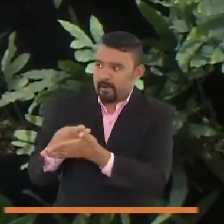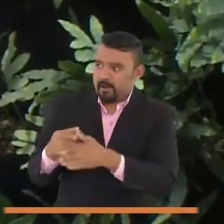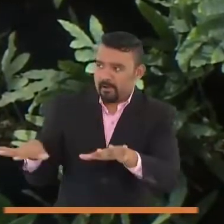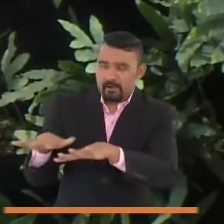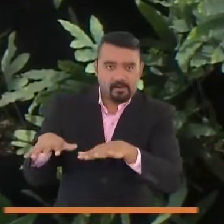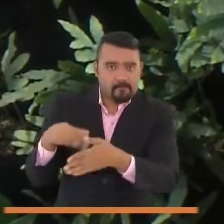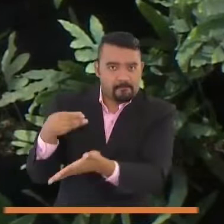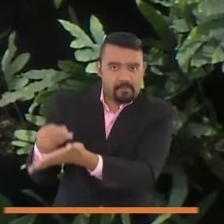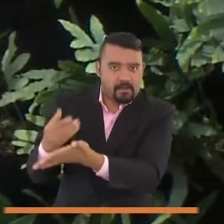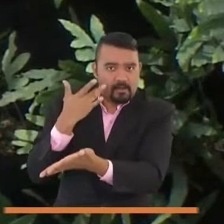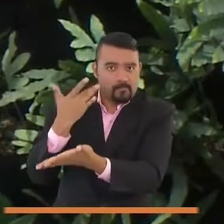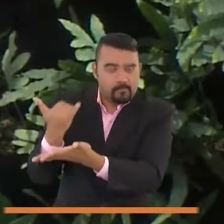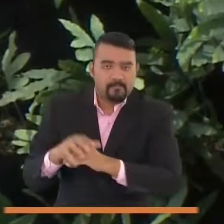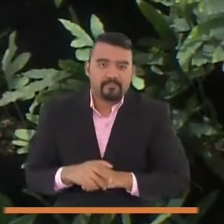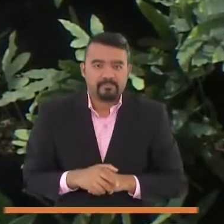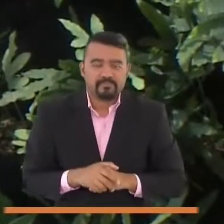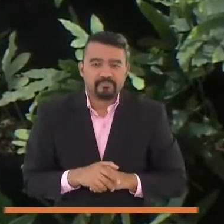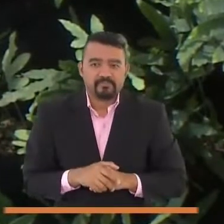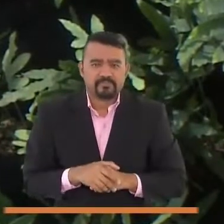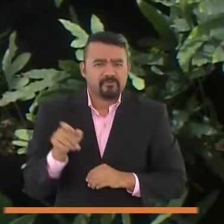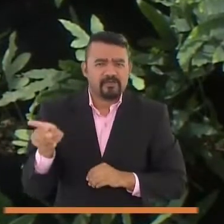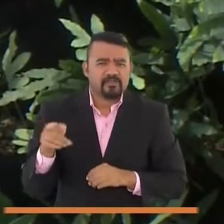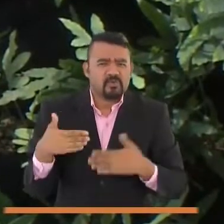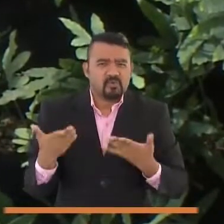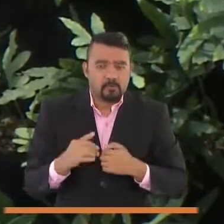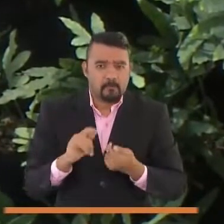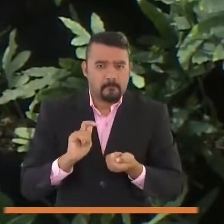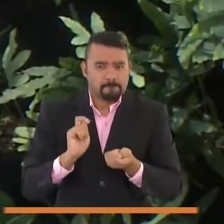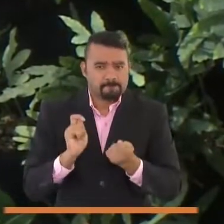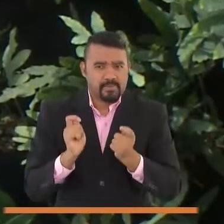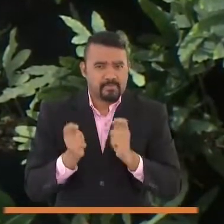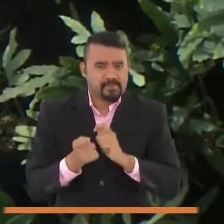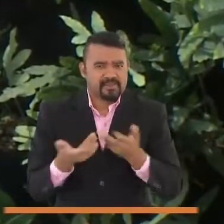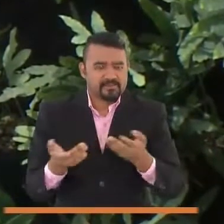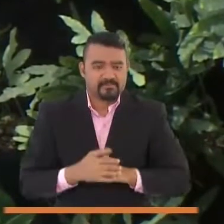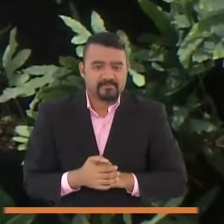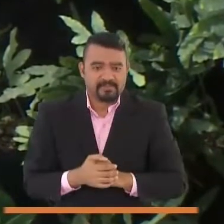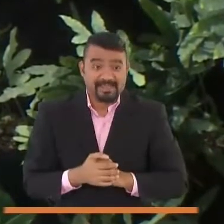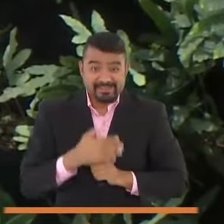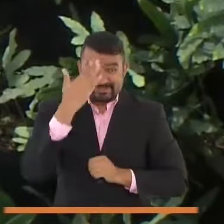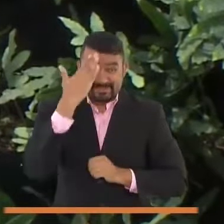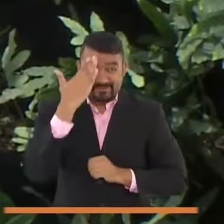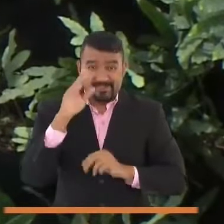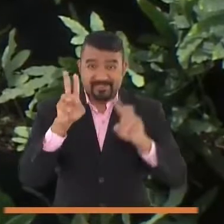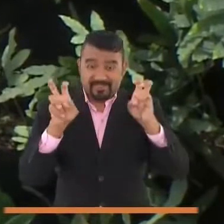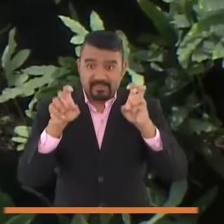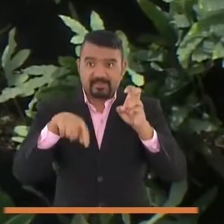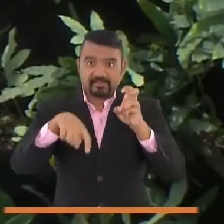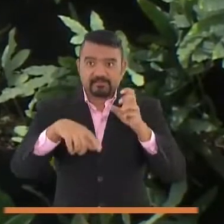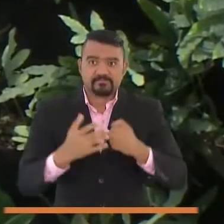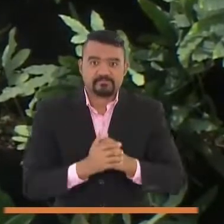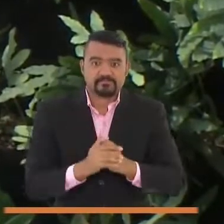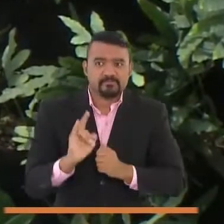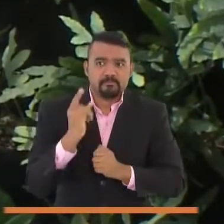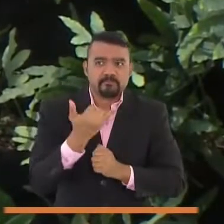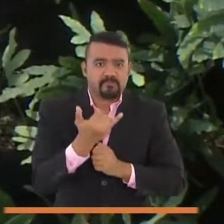para resaltar que ahí dimos un cambio en lo que es para nosotros la construcción de vías